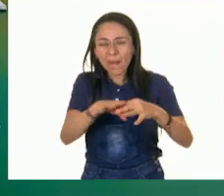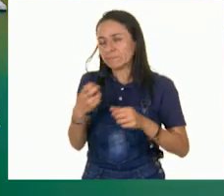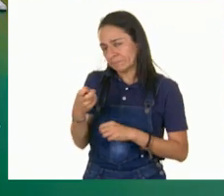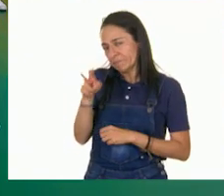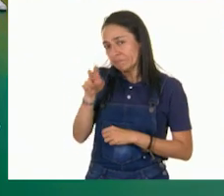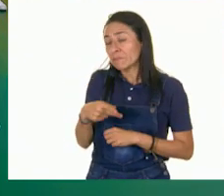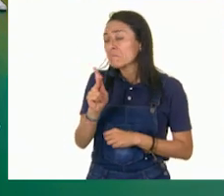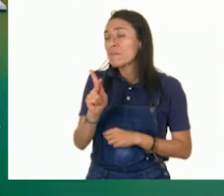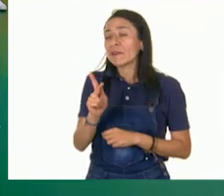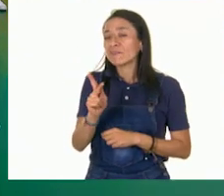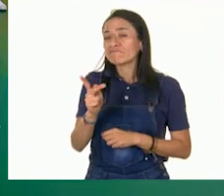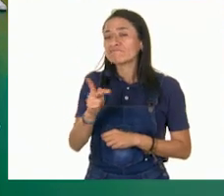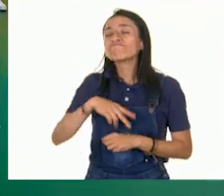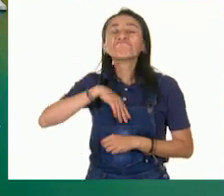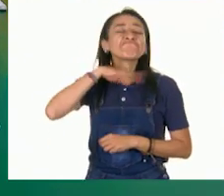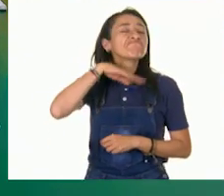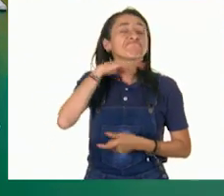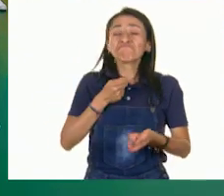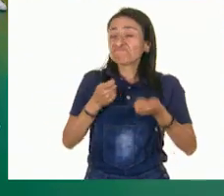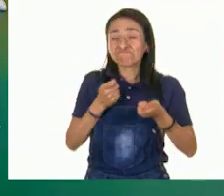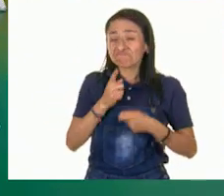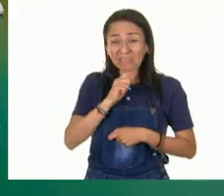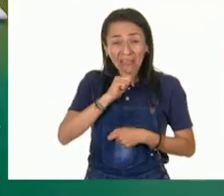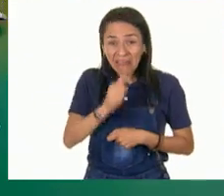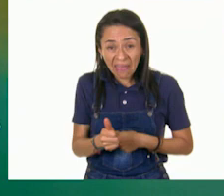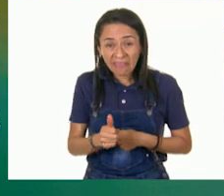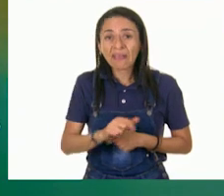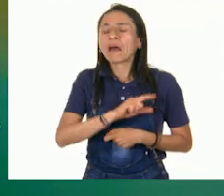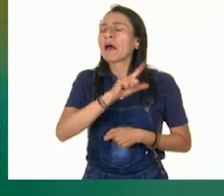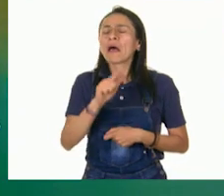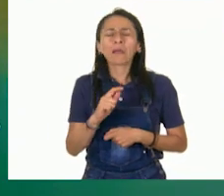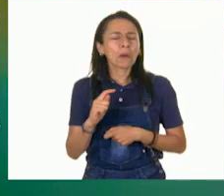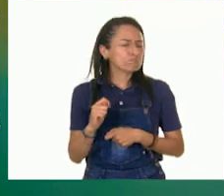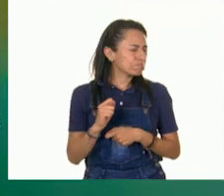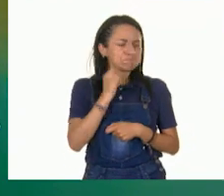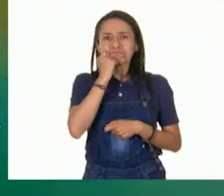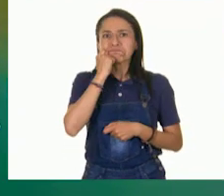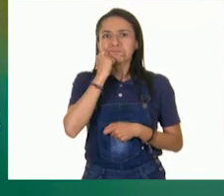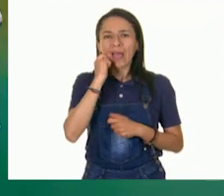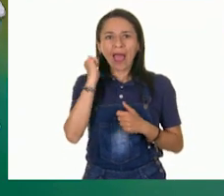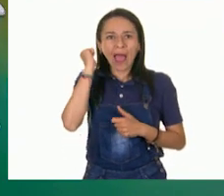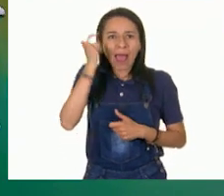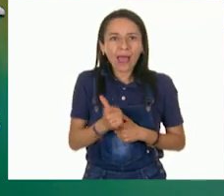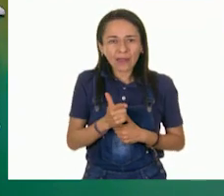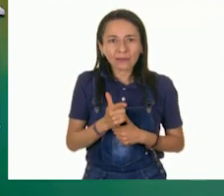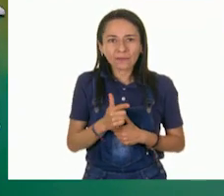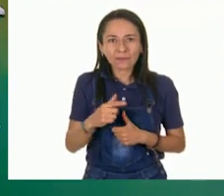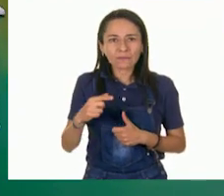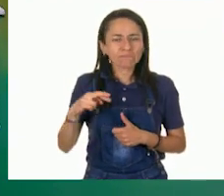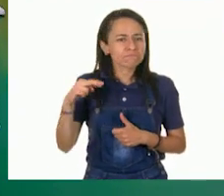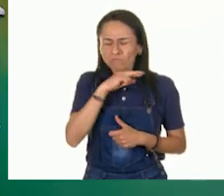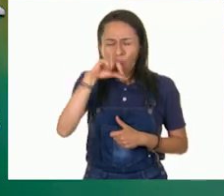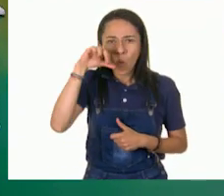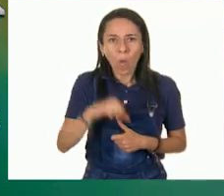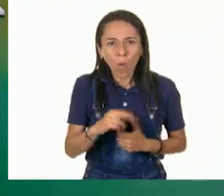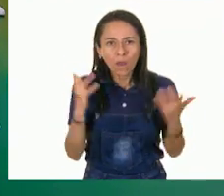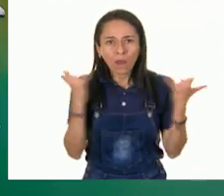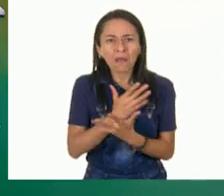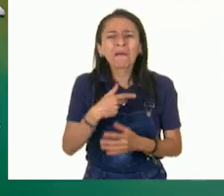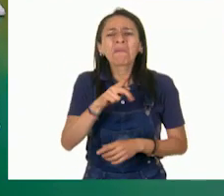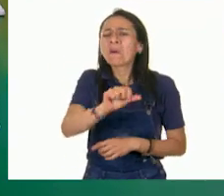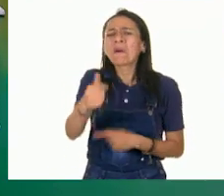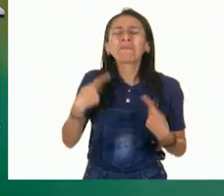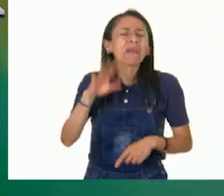repentino y la incomprensión hacia los sentimientos de otra persona, ignorar cómo siente